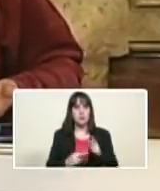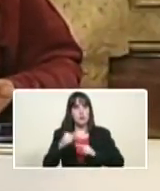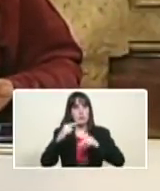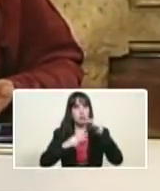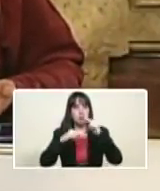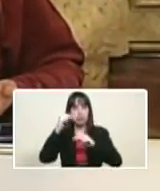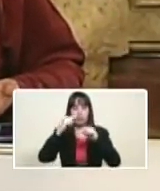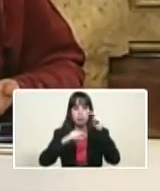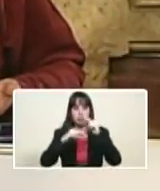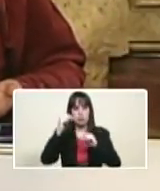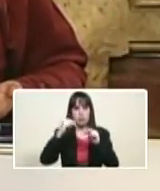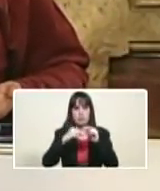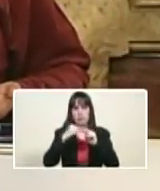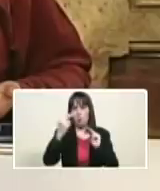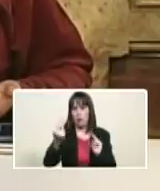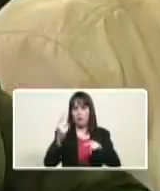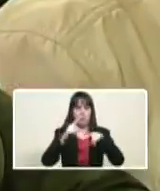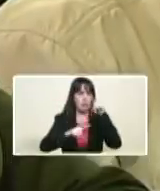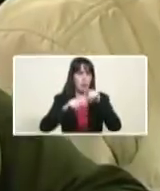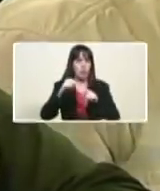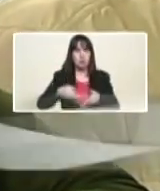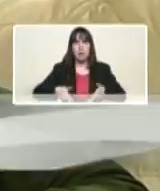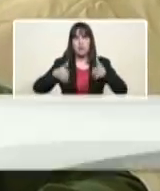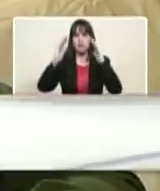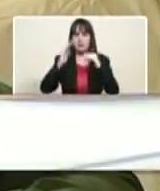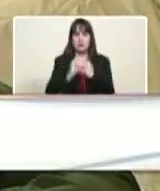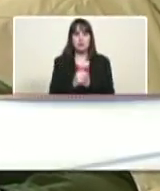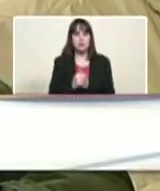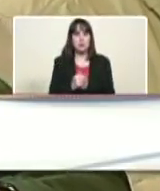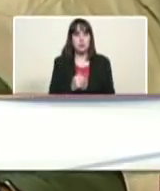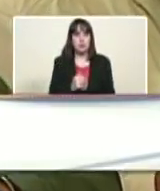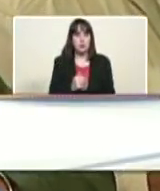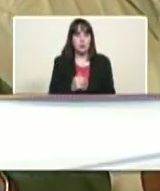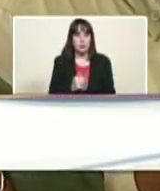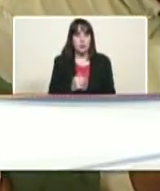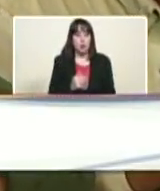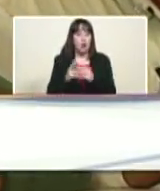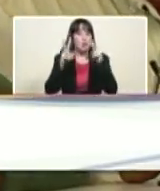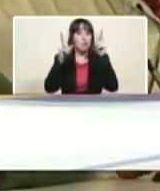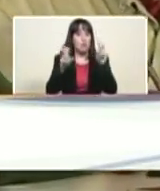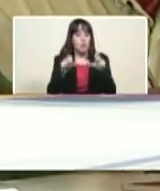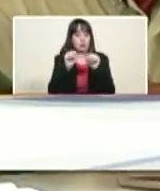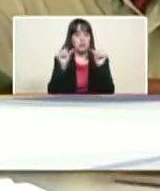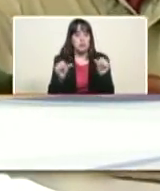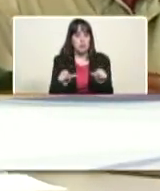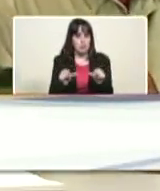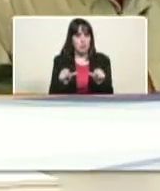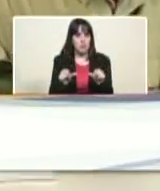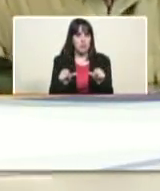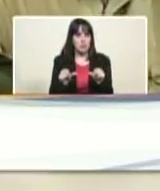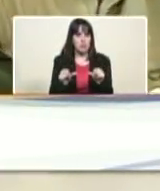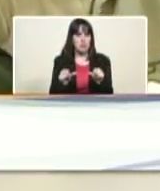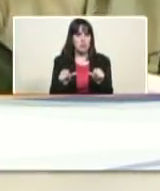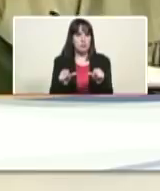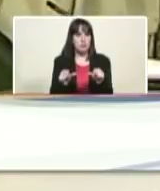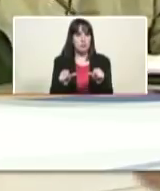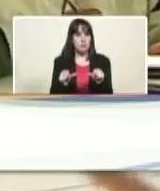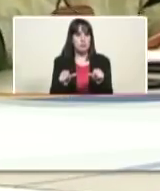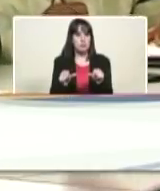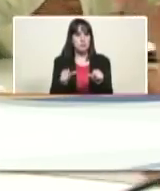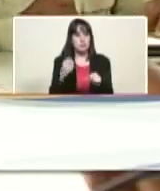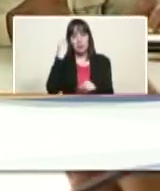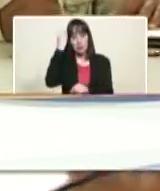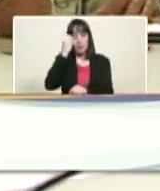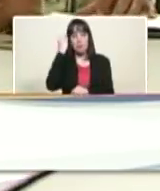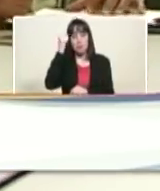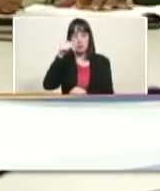obras de infraestructura, ¿verdad? Así que vamos a un nuevo sistema que creo que el día